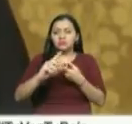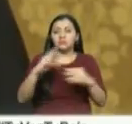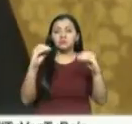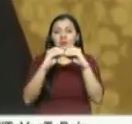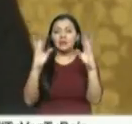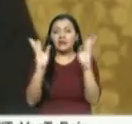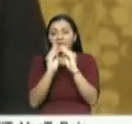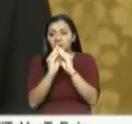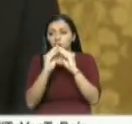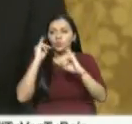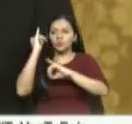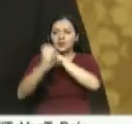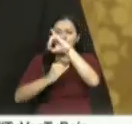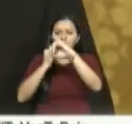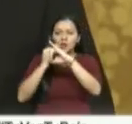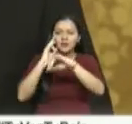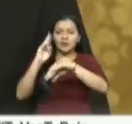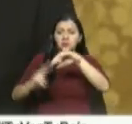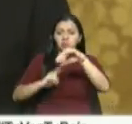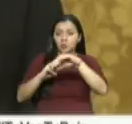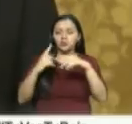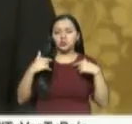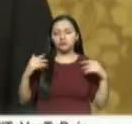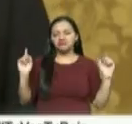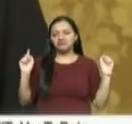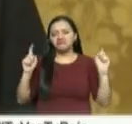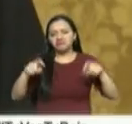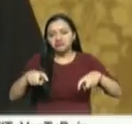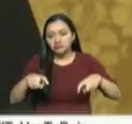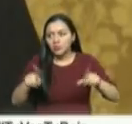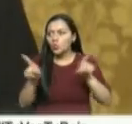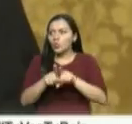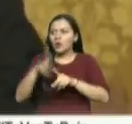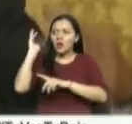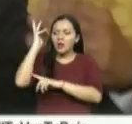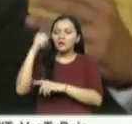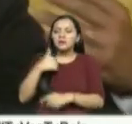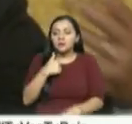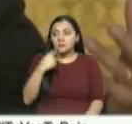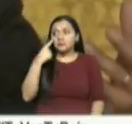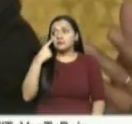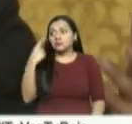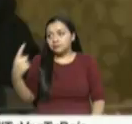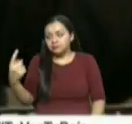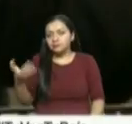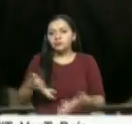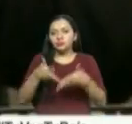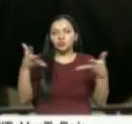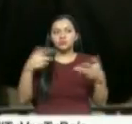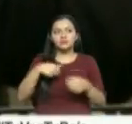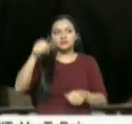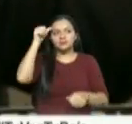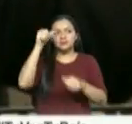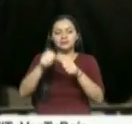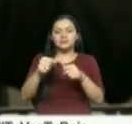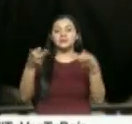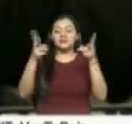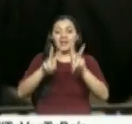y eventos en los que hemos coincidido. Los derechos son el bien común. Es esencial que lo recordemos